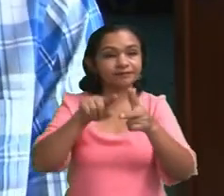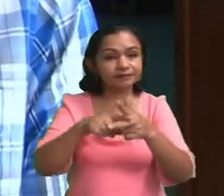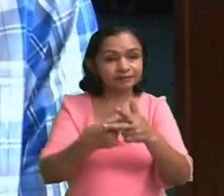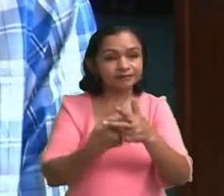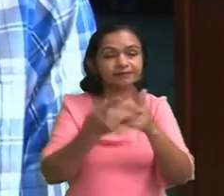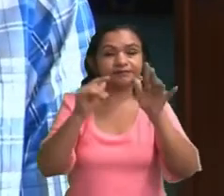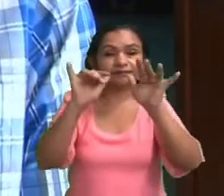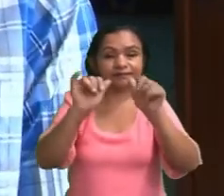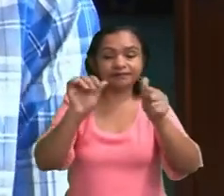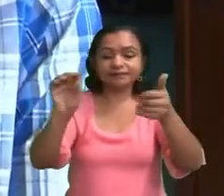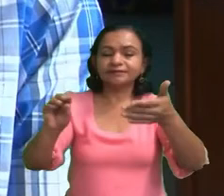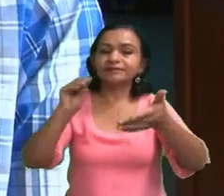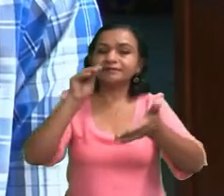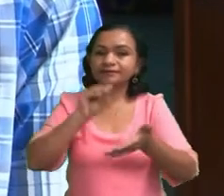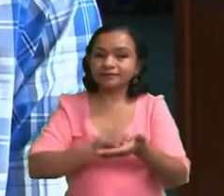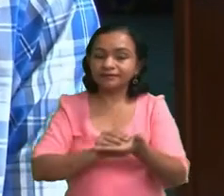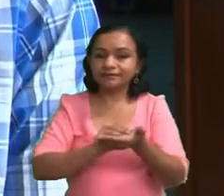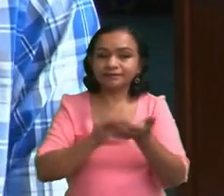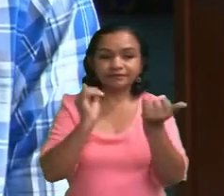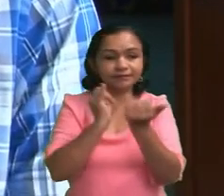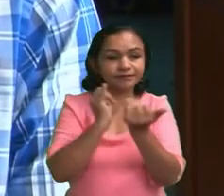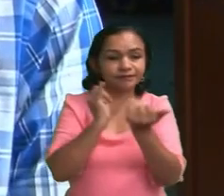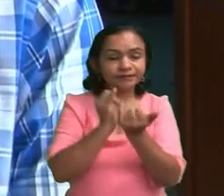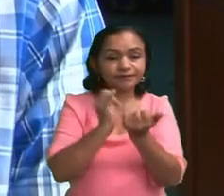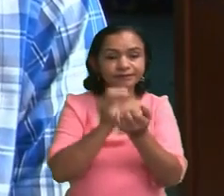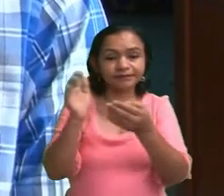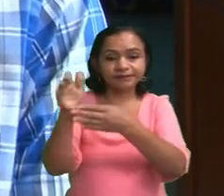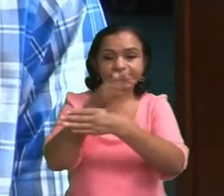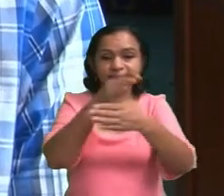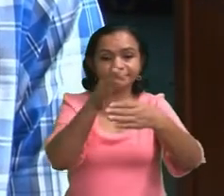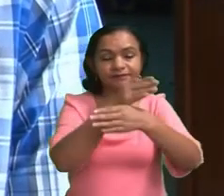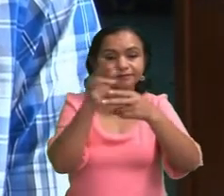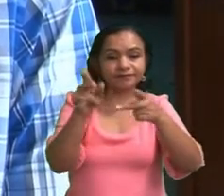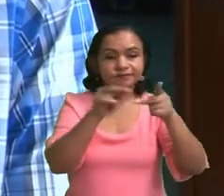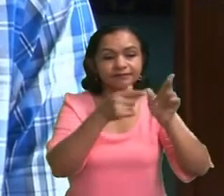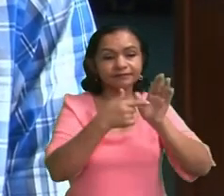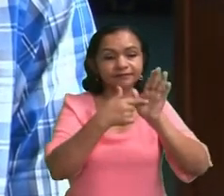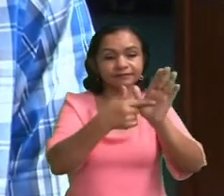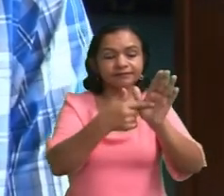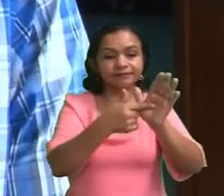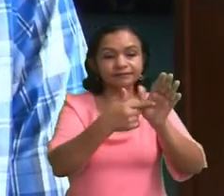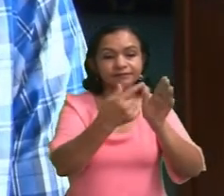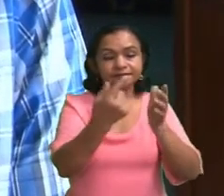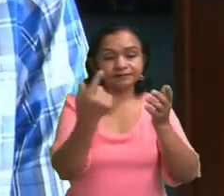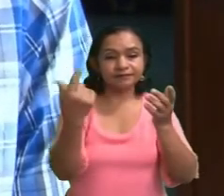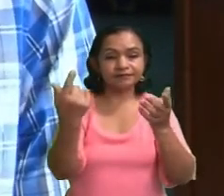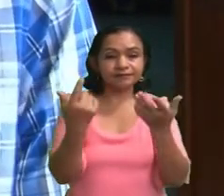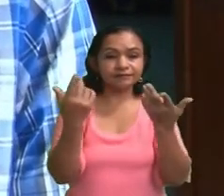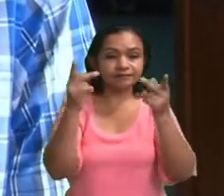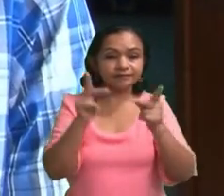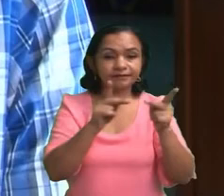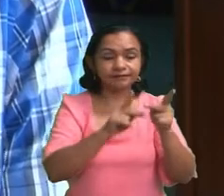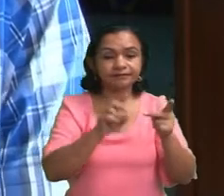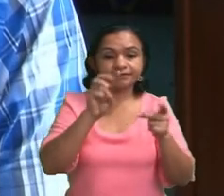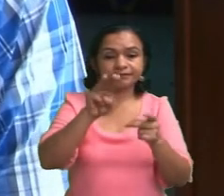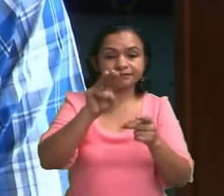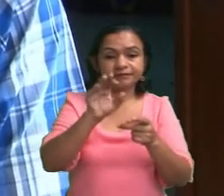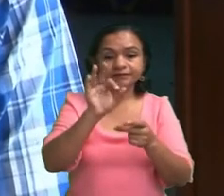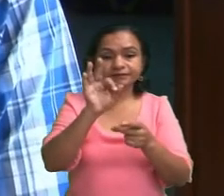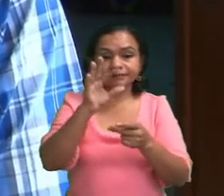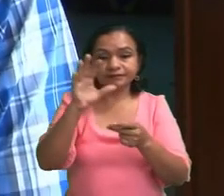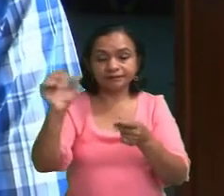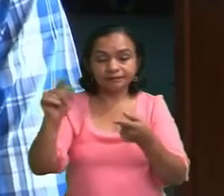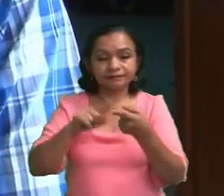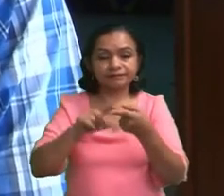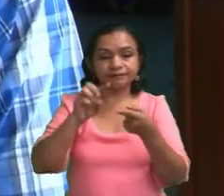lo estamos incorporando. Igual cosa pasó con diferentes compañeros, por ejemplo, aquí vinieron los compañeros del MEFCA, los